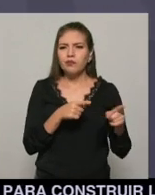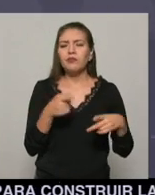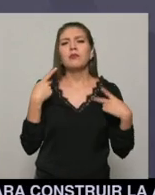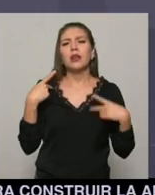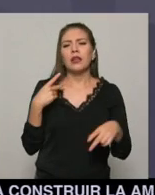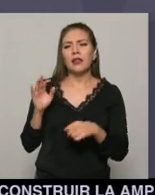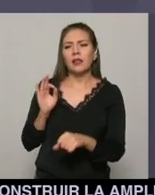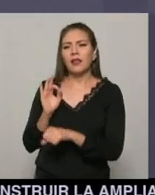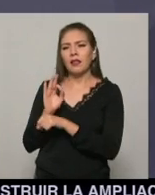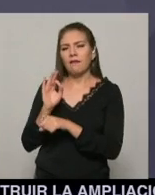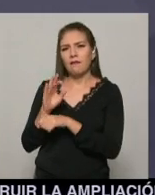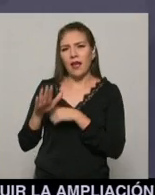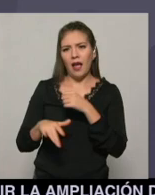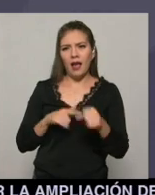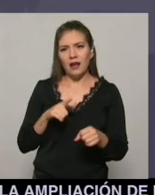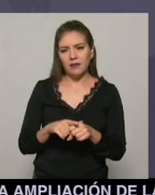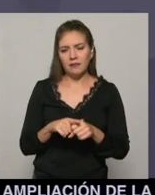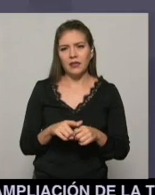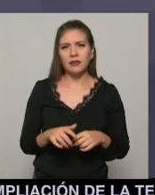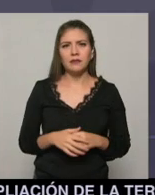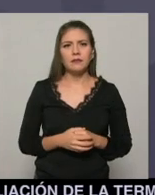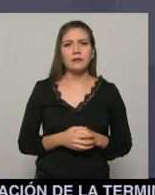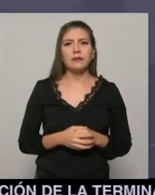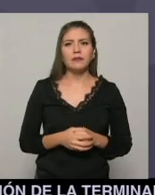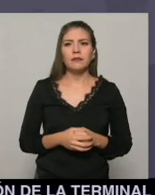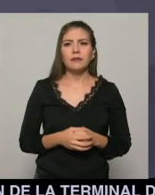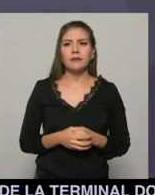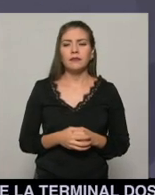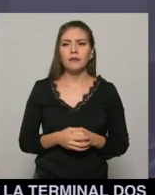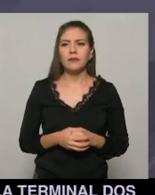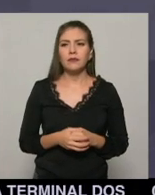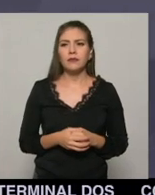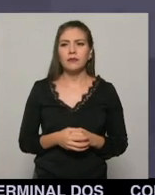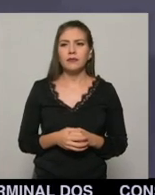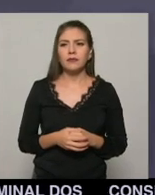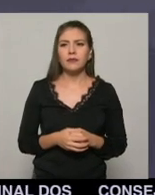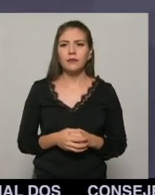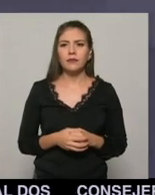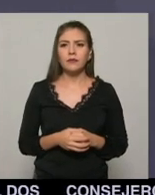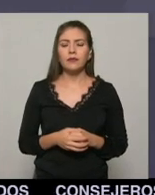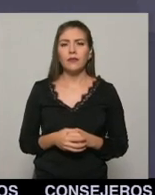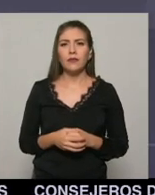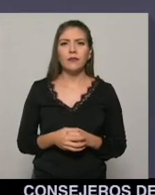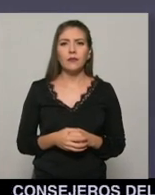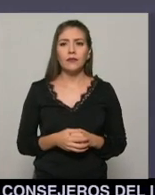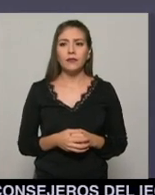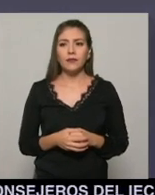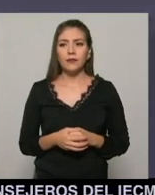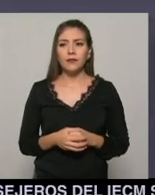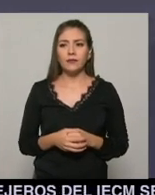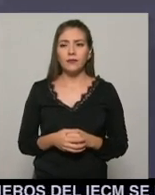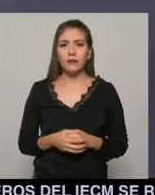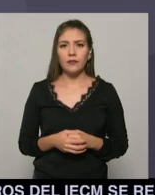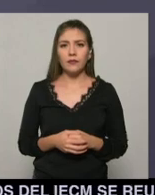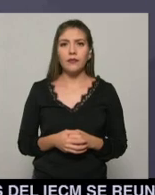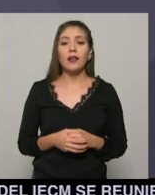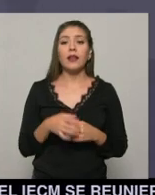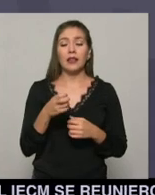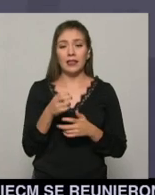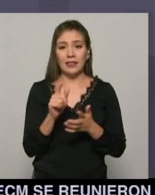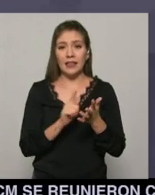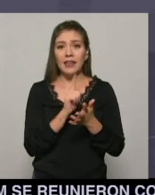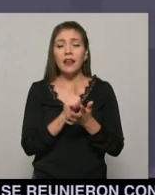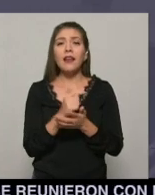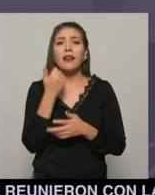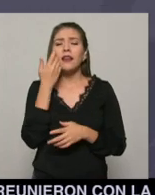animalistas, que nos parece inaceptable. Y otra de las partes que esta ley quiere hablar sobre la matanza